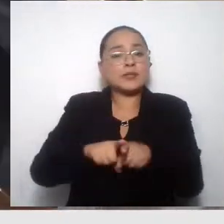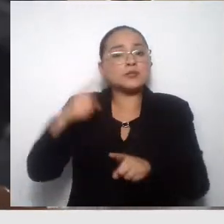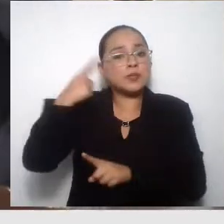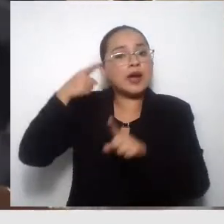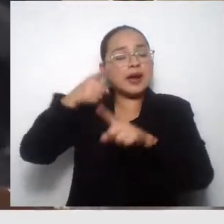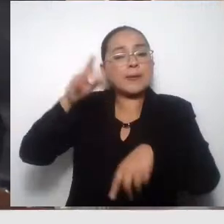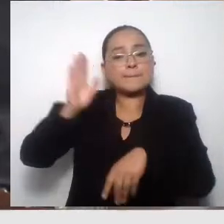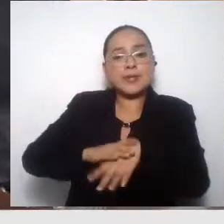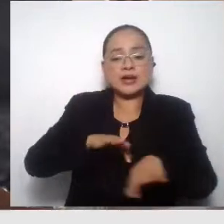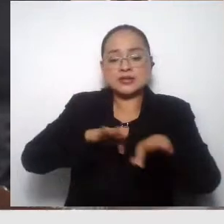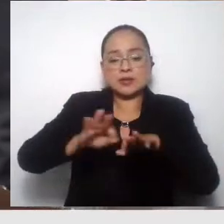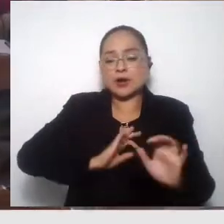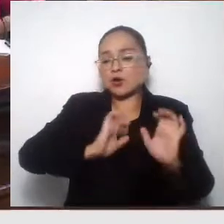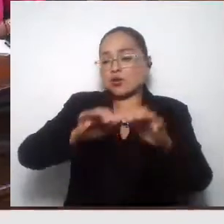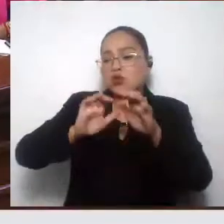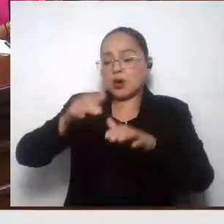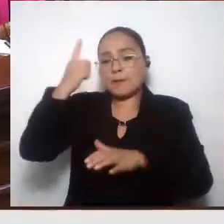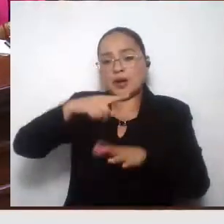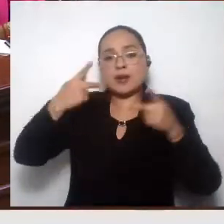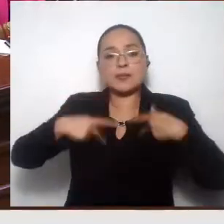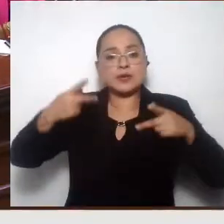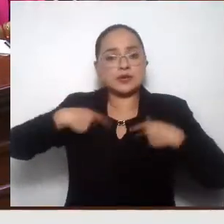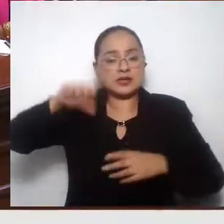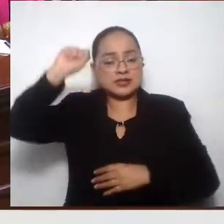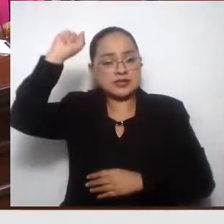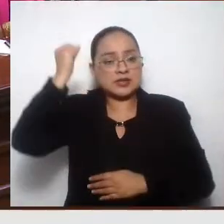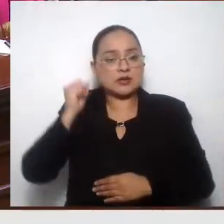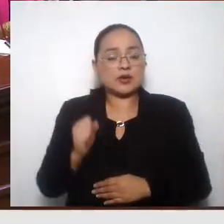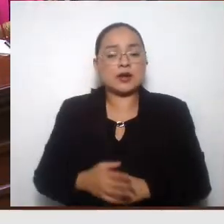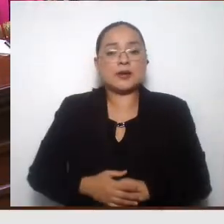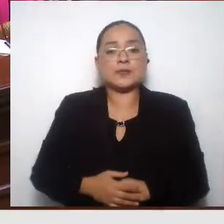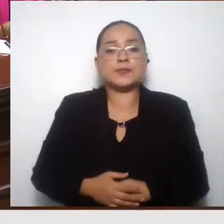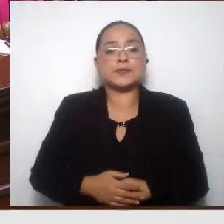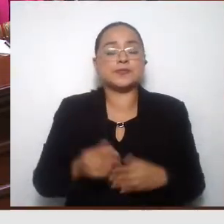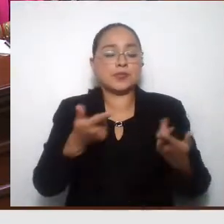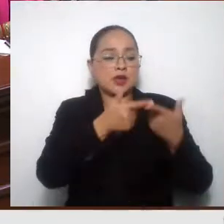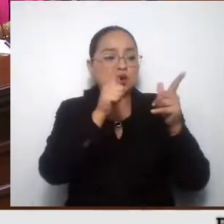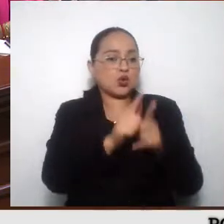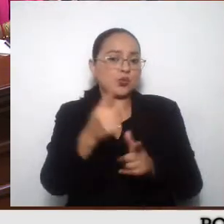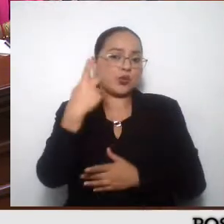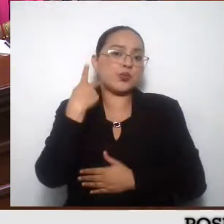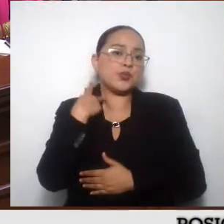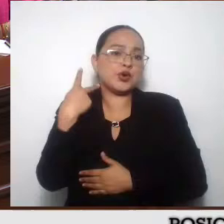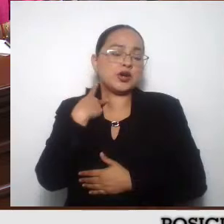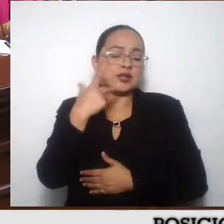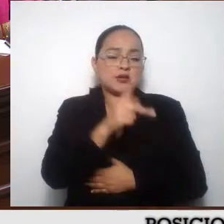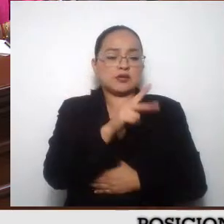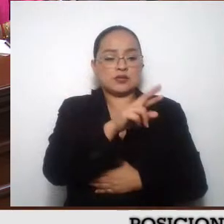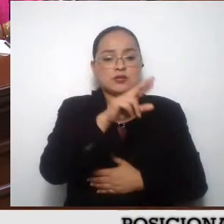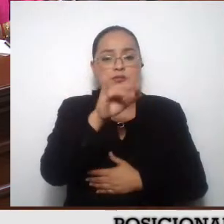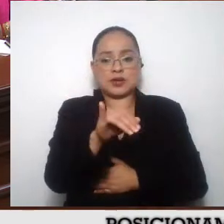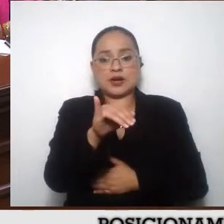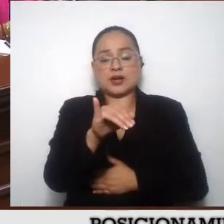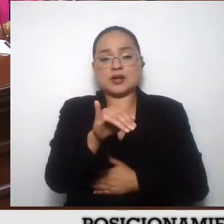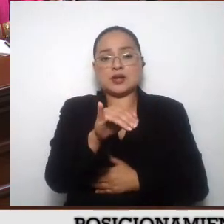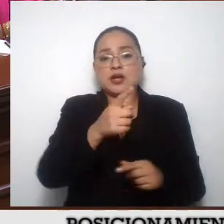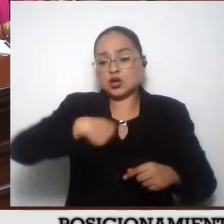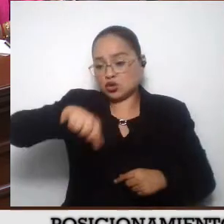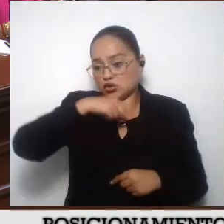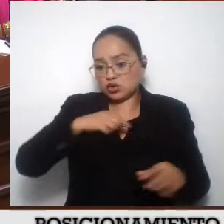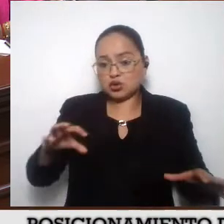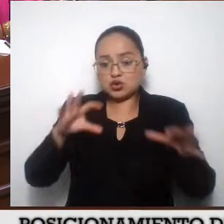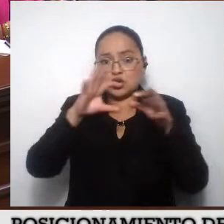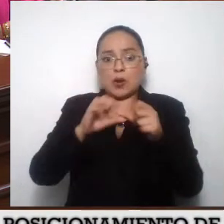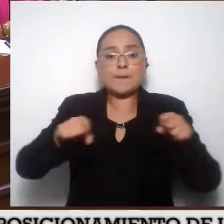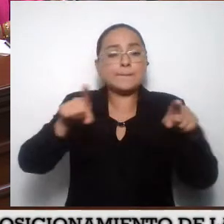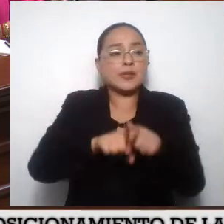empleo para las y los sinaloenses. En el grupo parlamentario del PRI, estamos siempre a favor de los derechos